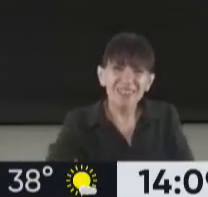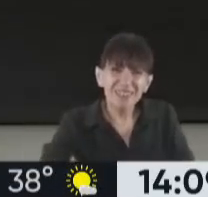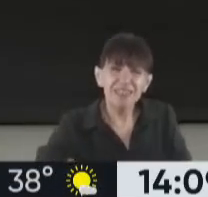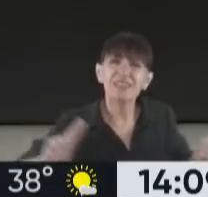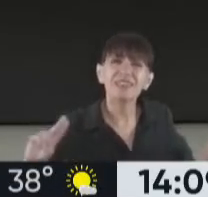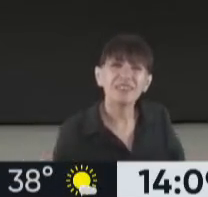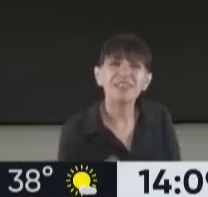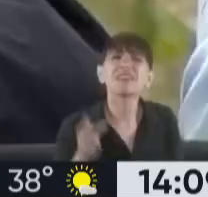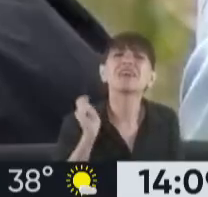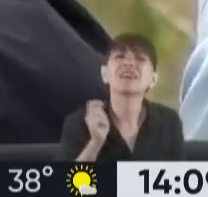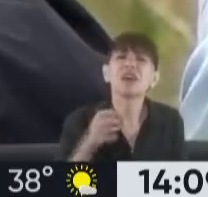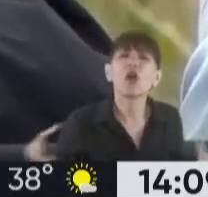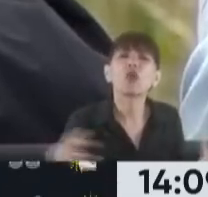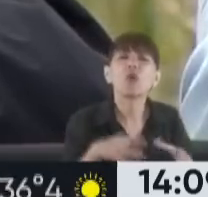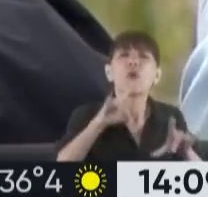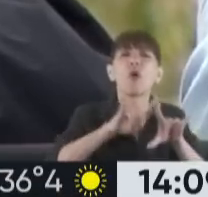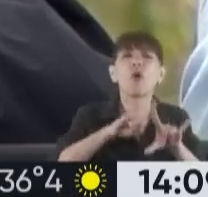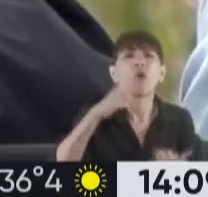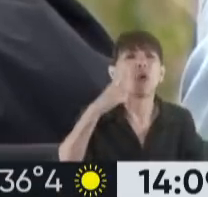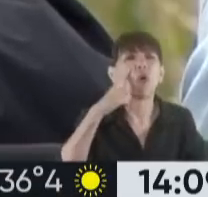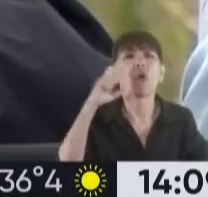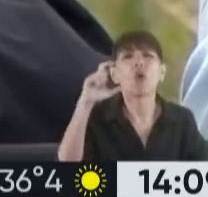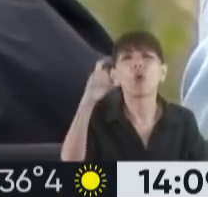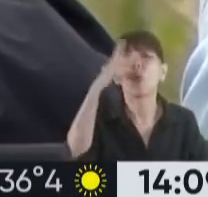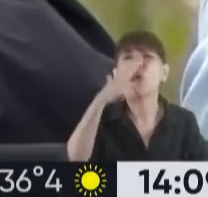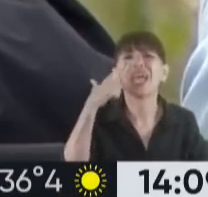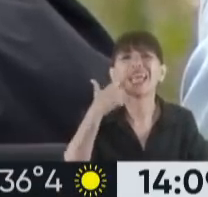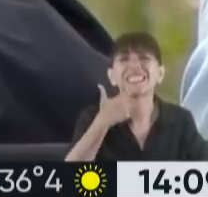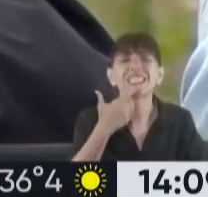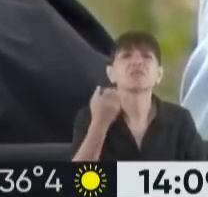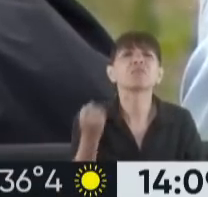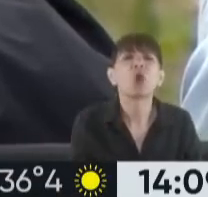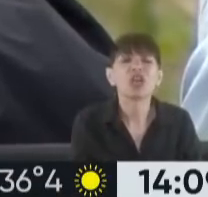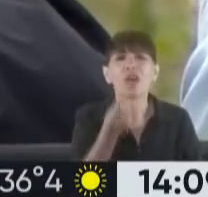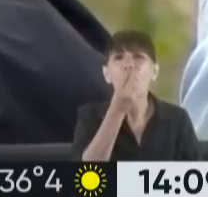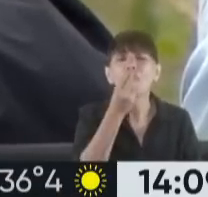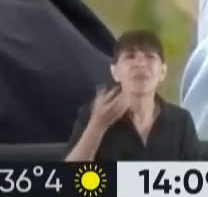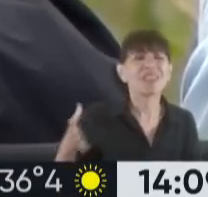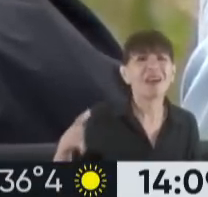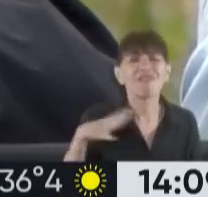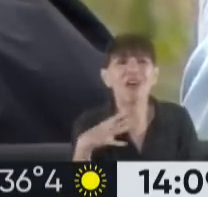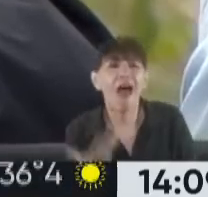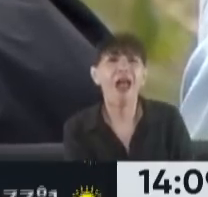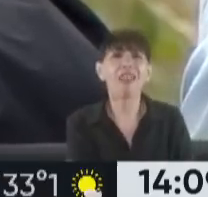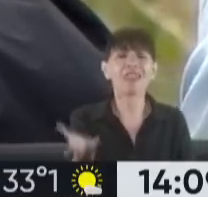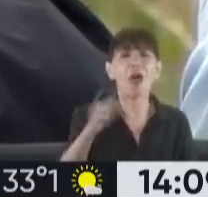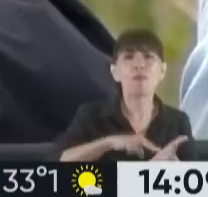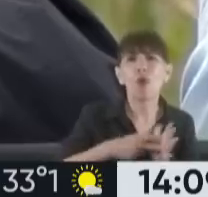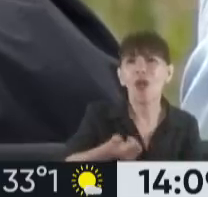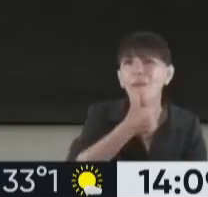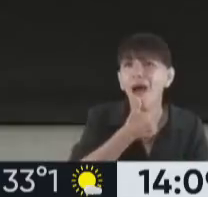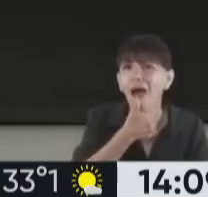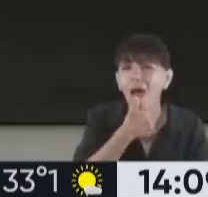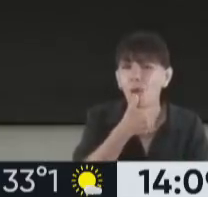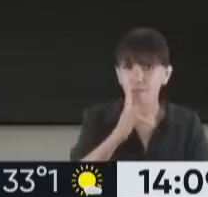los huichis, por falta de alimentación o por problemas con el agua, y que el año que los últimos